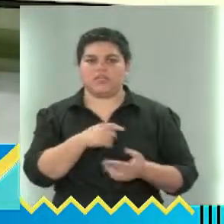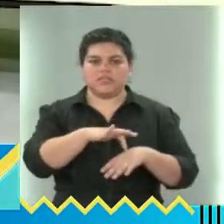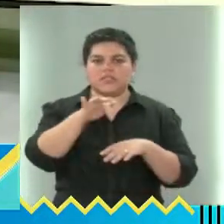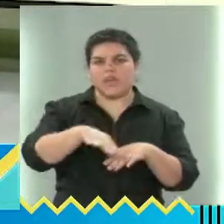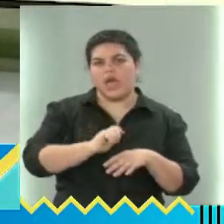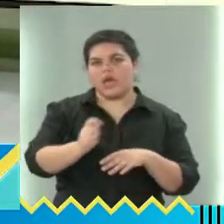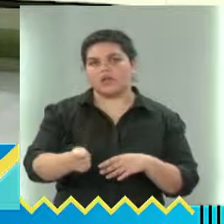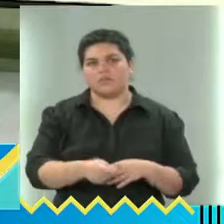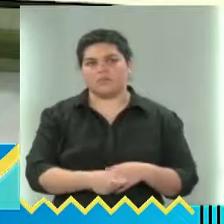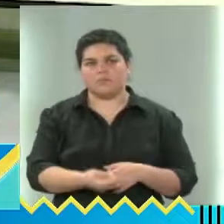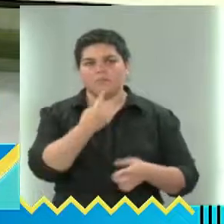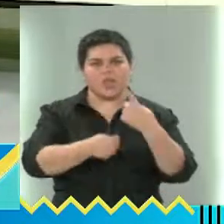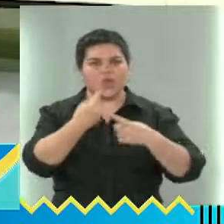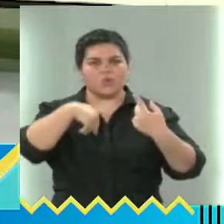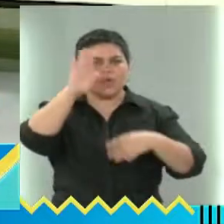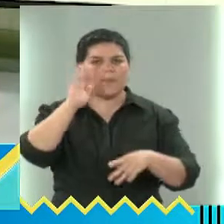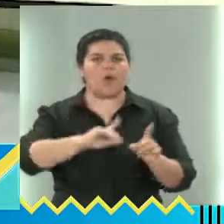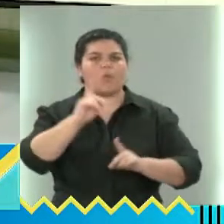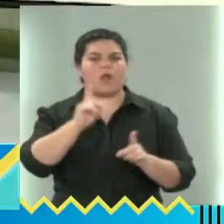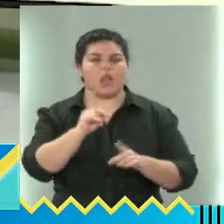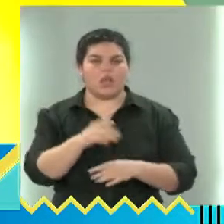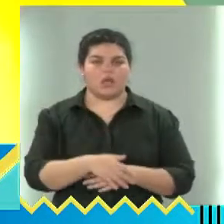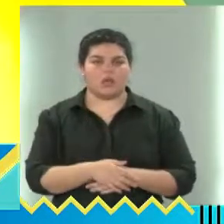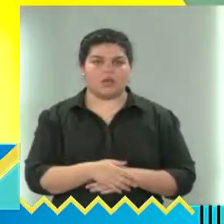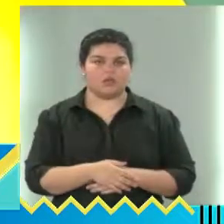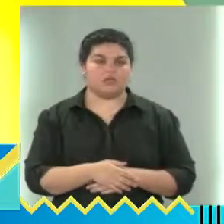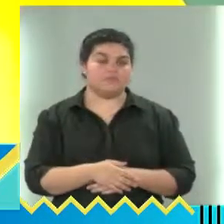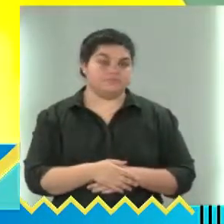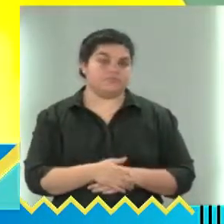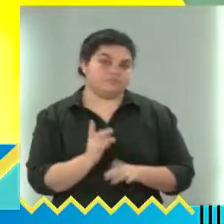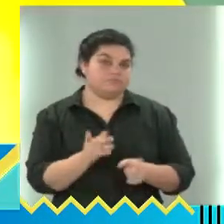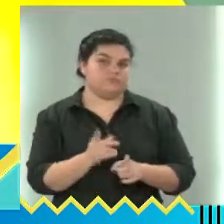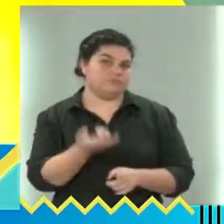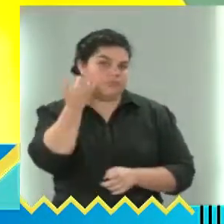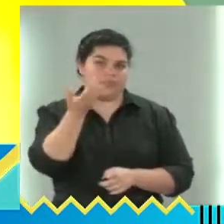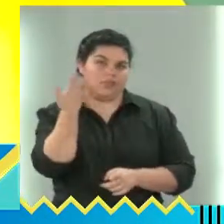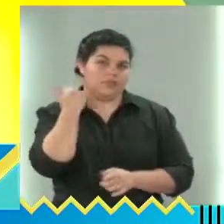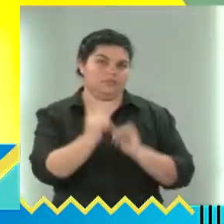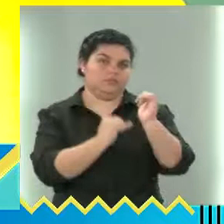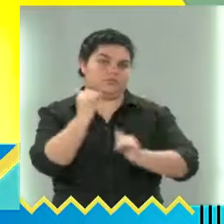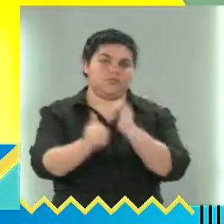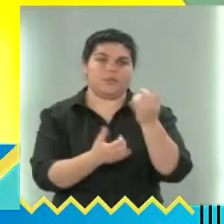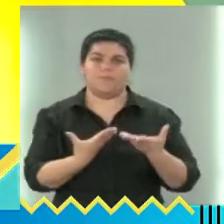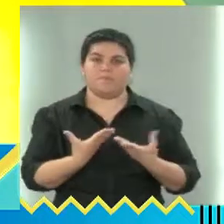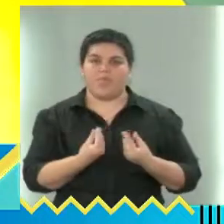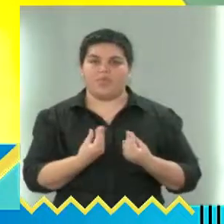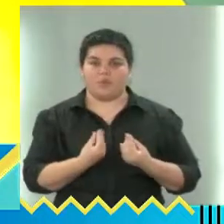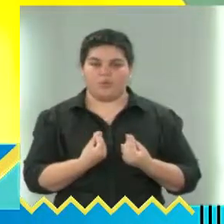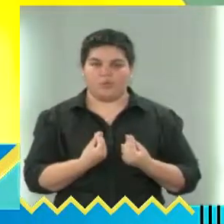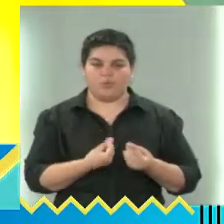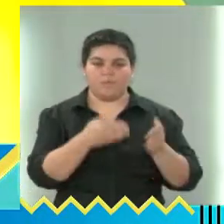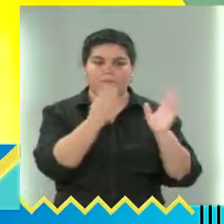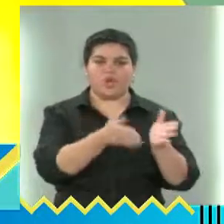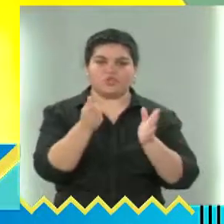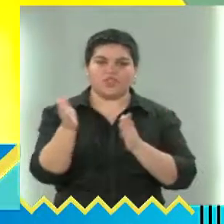la pregunta más frecuente, digamos, el mito más frecuente? No, una es el que hemos hablado, el miedo que durante el